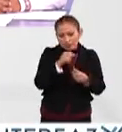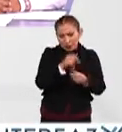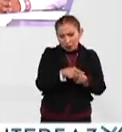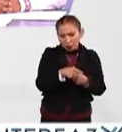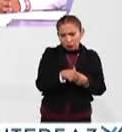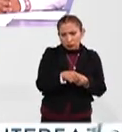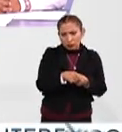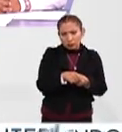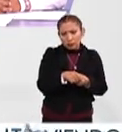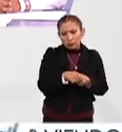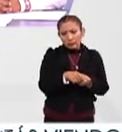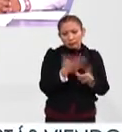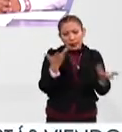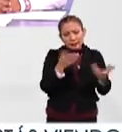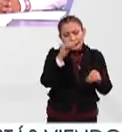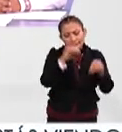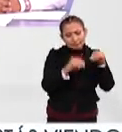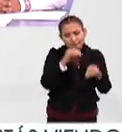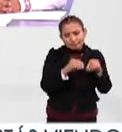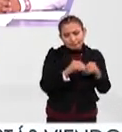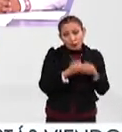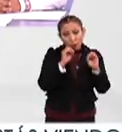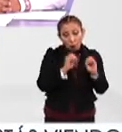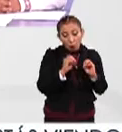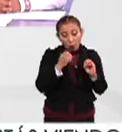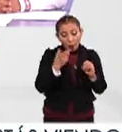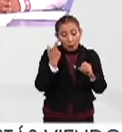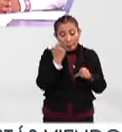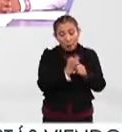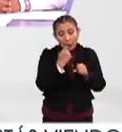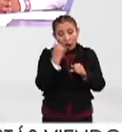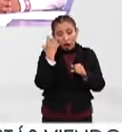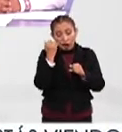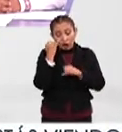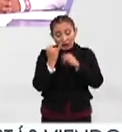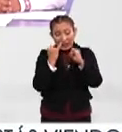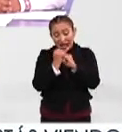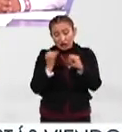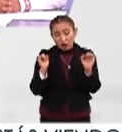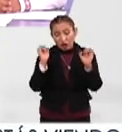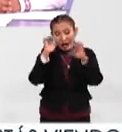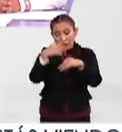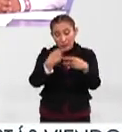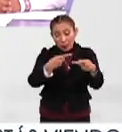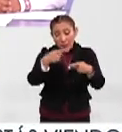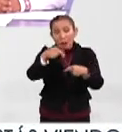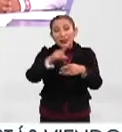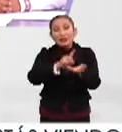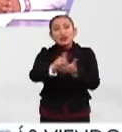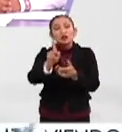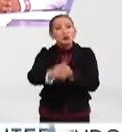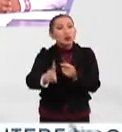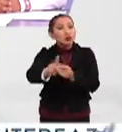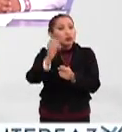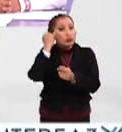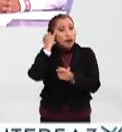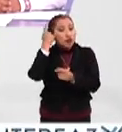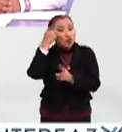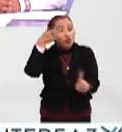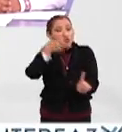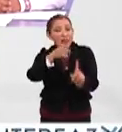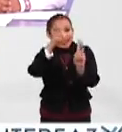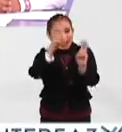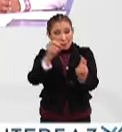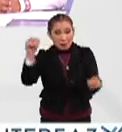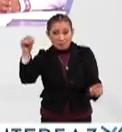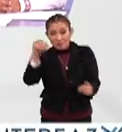marco la elaboración o el desarrollo del primer Congreso Internacional sobre los derechos de los pueblos indígenas. Y uno de los temas que